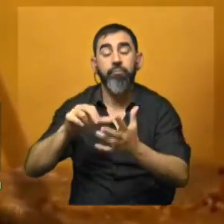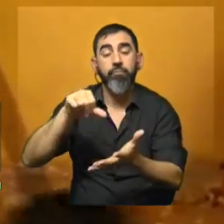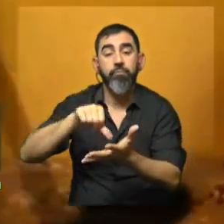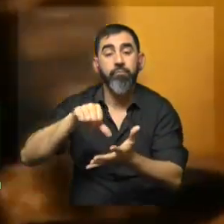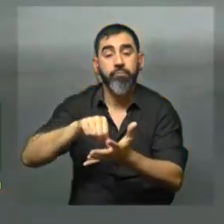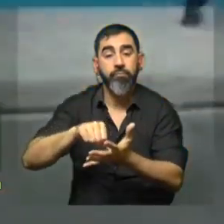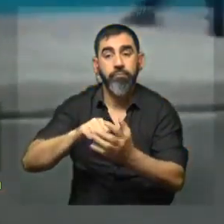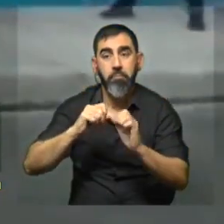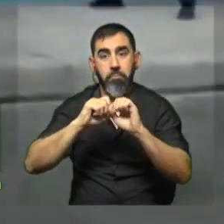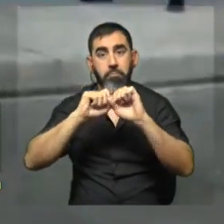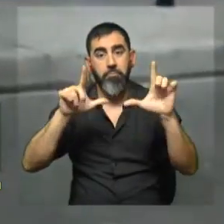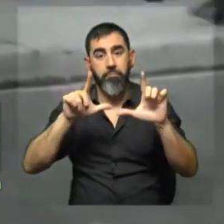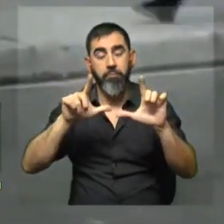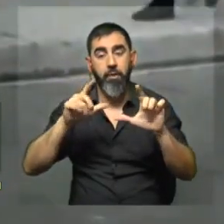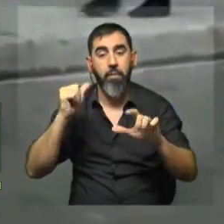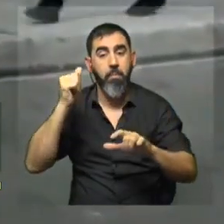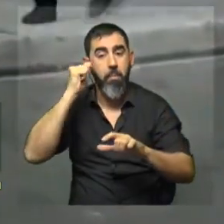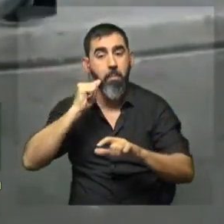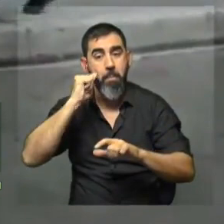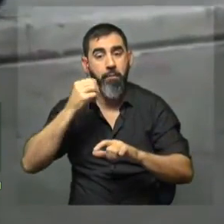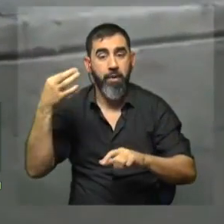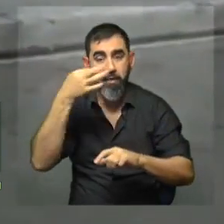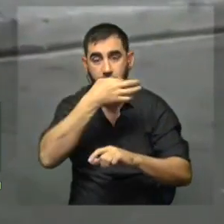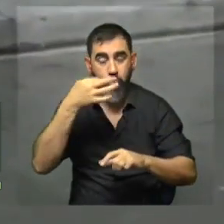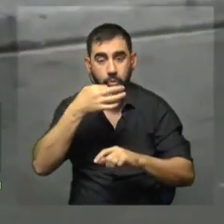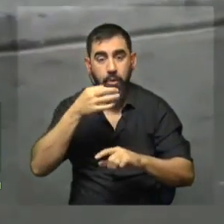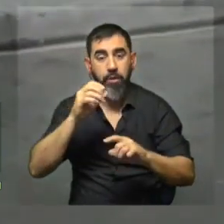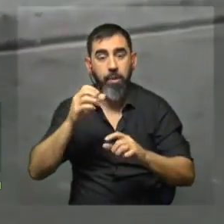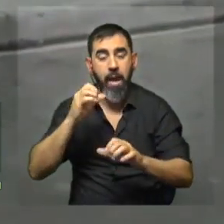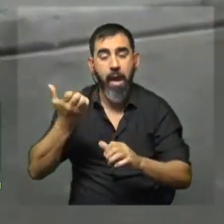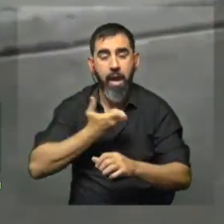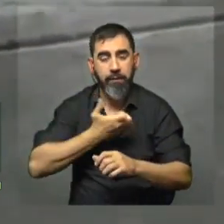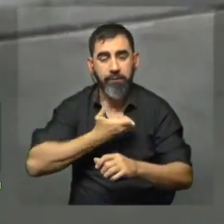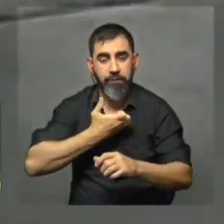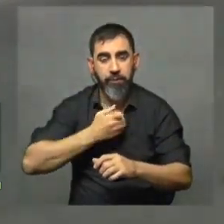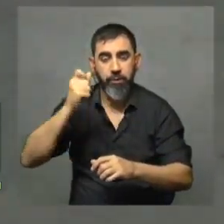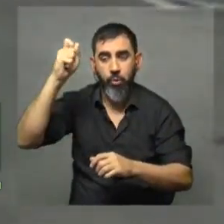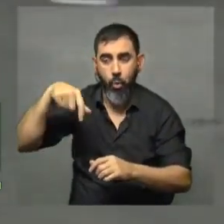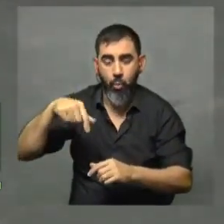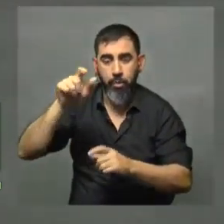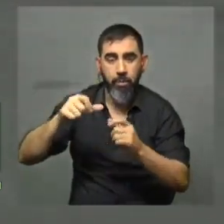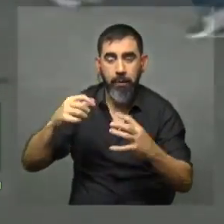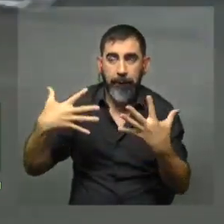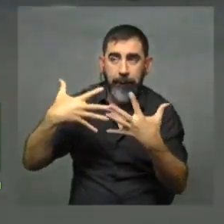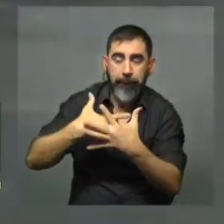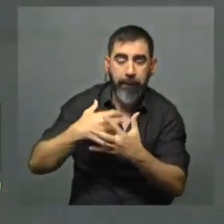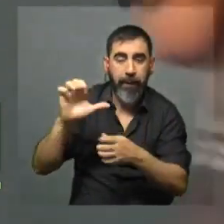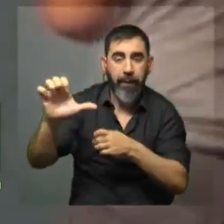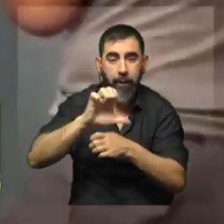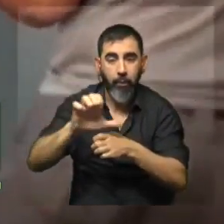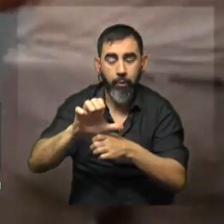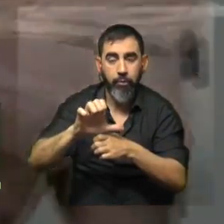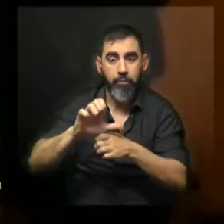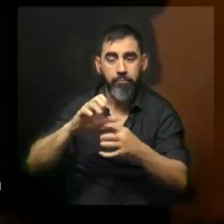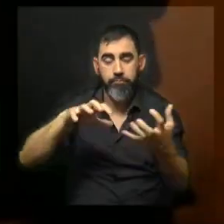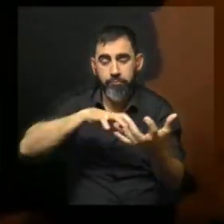contempla con asombro el accionar de las mafias de narcotráfico que, asociadas con sicarios y criminales comunes, intentan amedrentar a los ecuatorianos desatando un